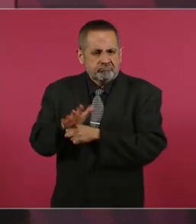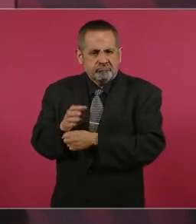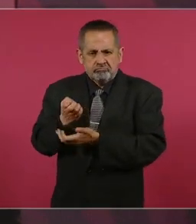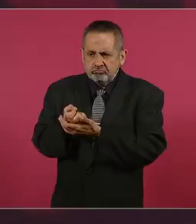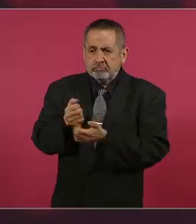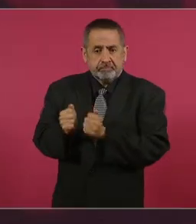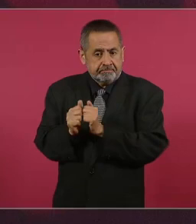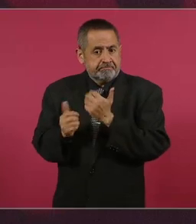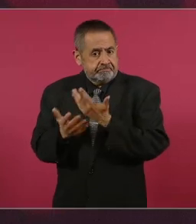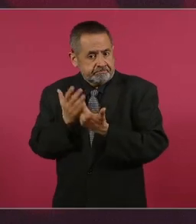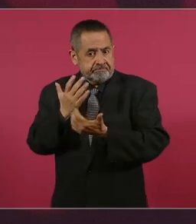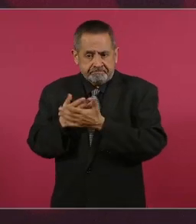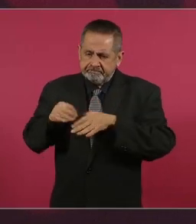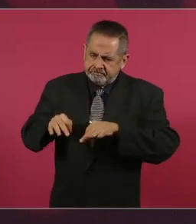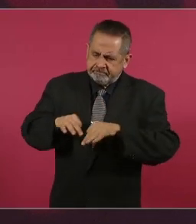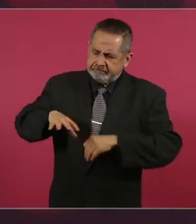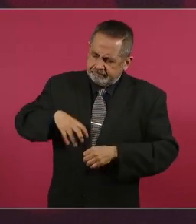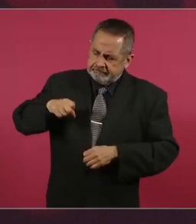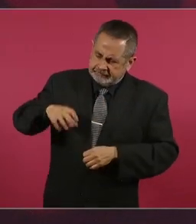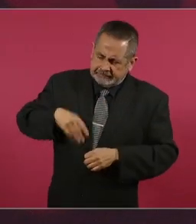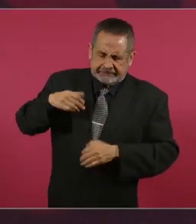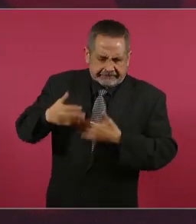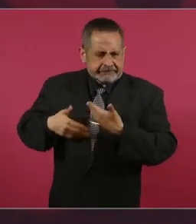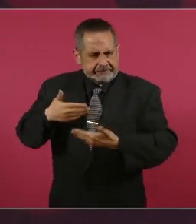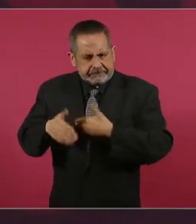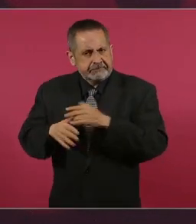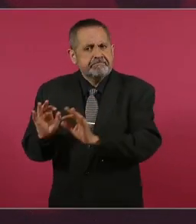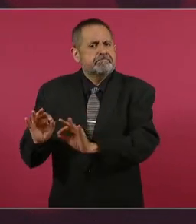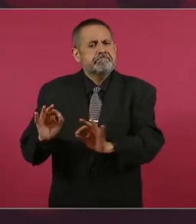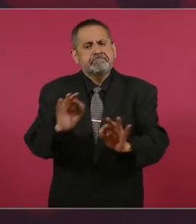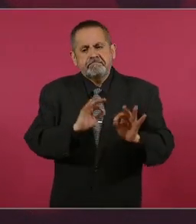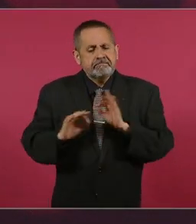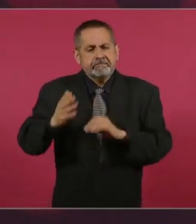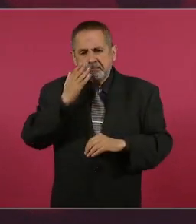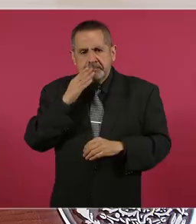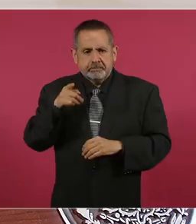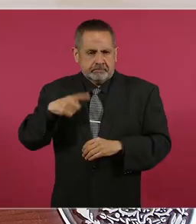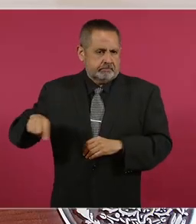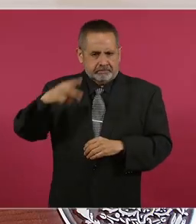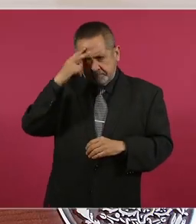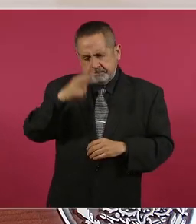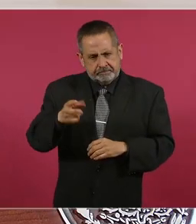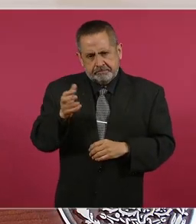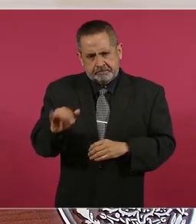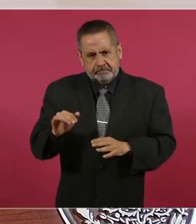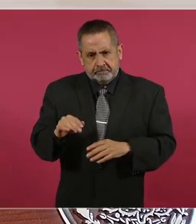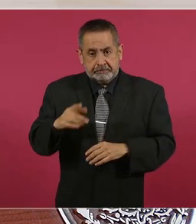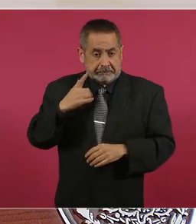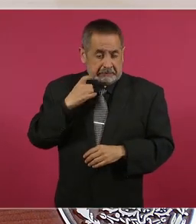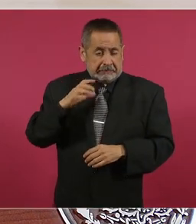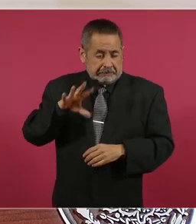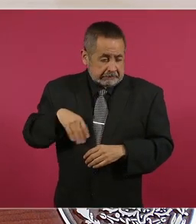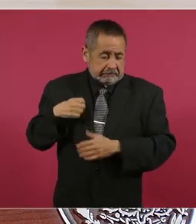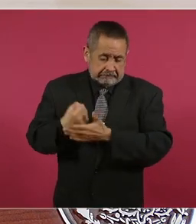su trabajo, con su esfuerzo, porque esos son los mexicanos, muy luchones,